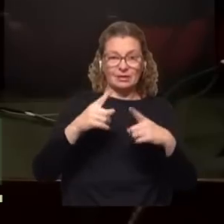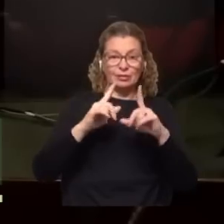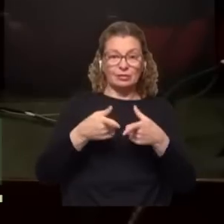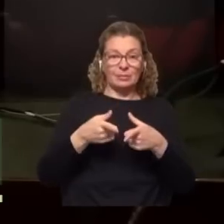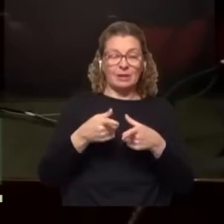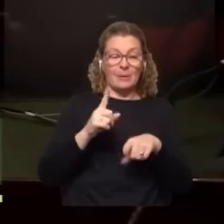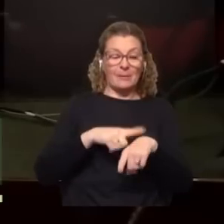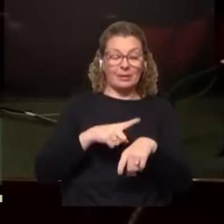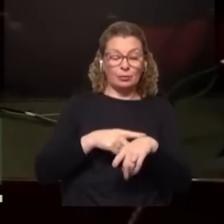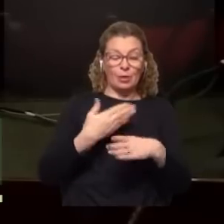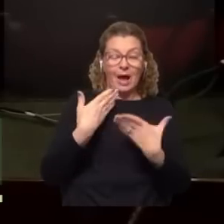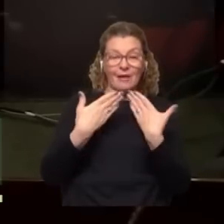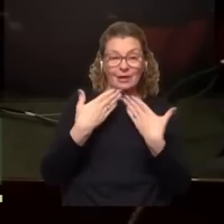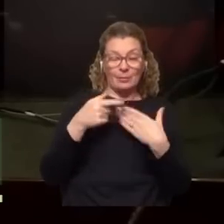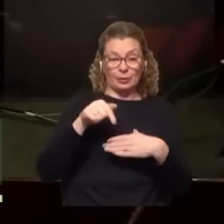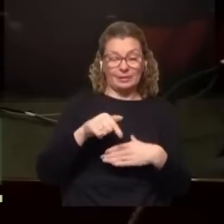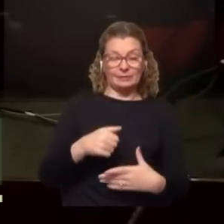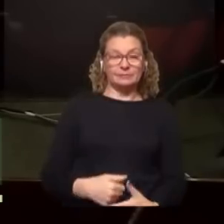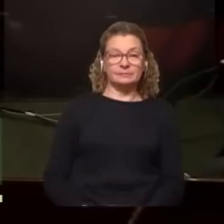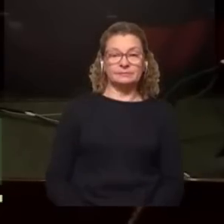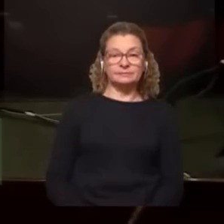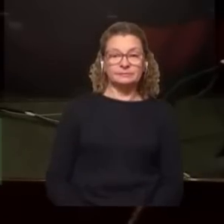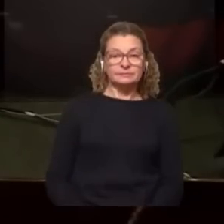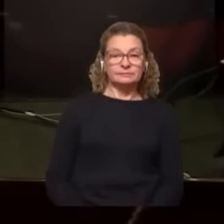en unos minutos ampliaremos sobre esto